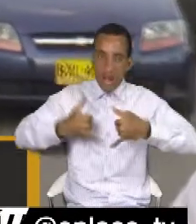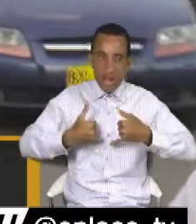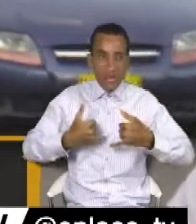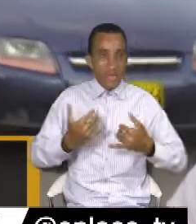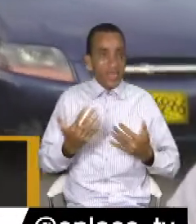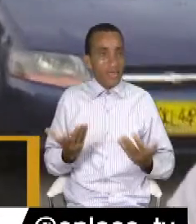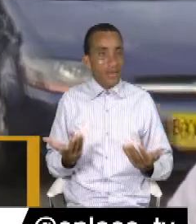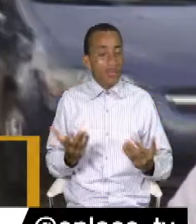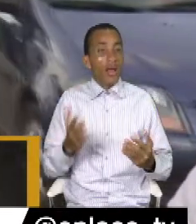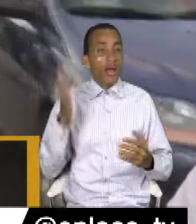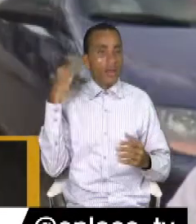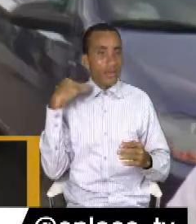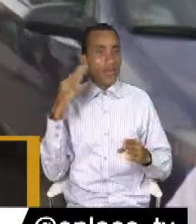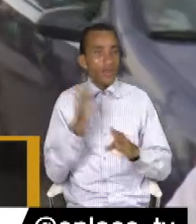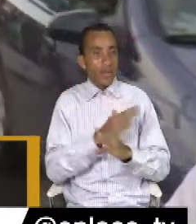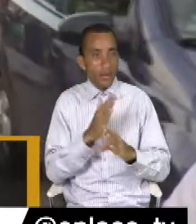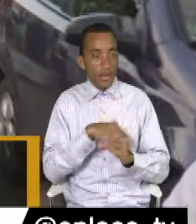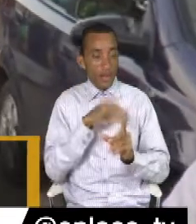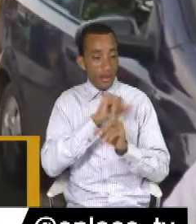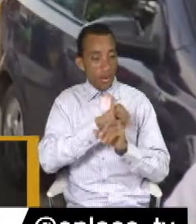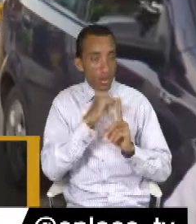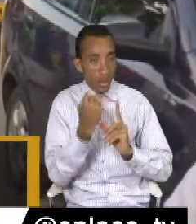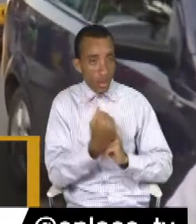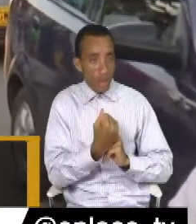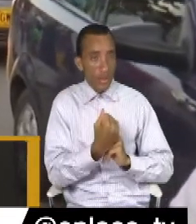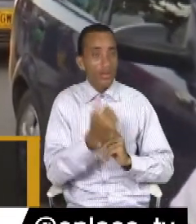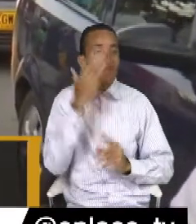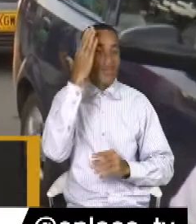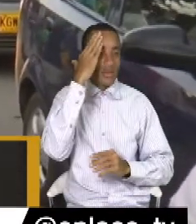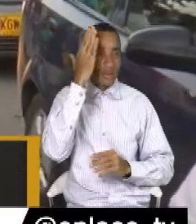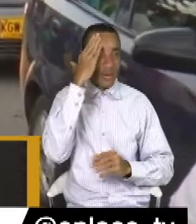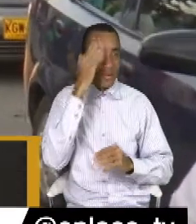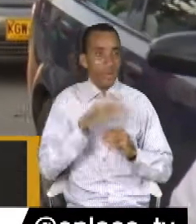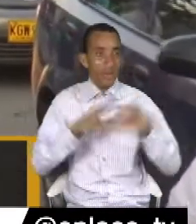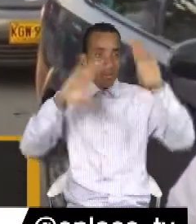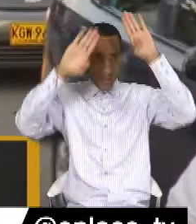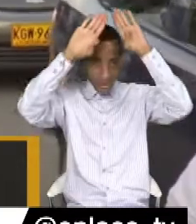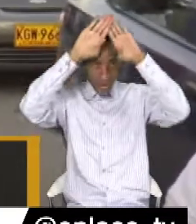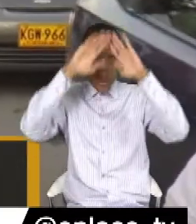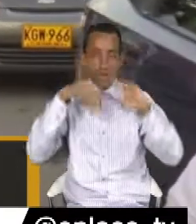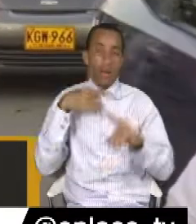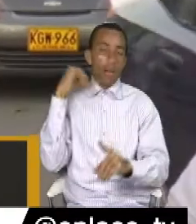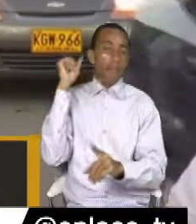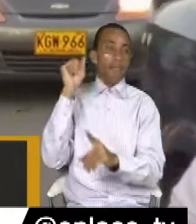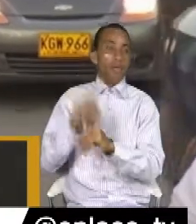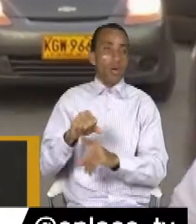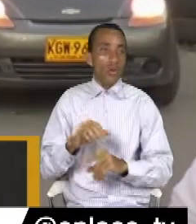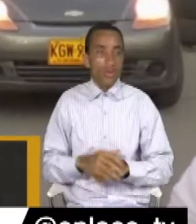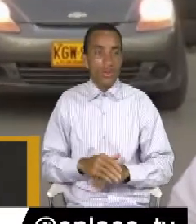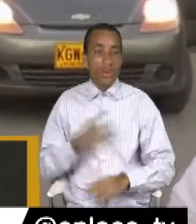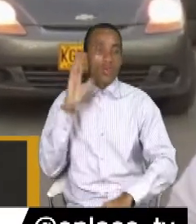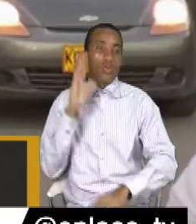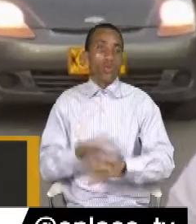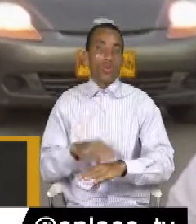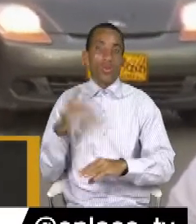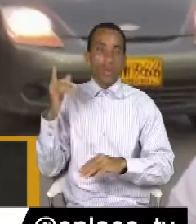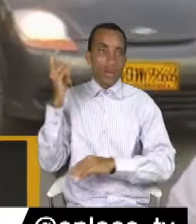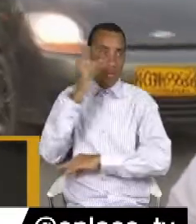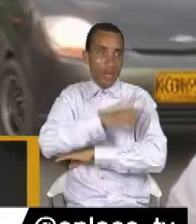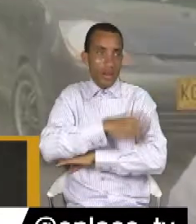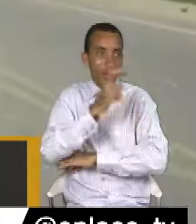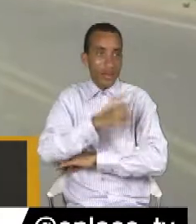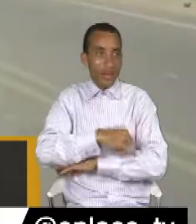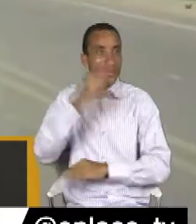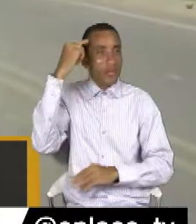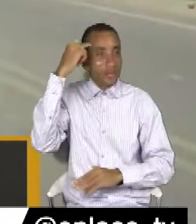una problemática social donde para nadie es un secreto cómo el centro está olvidado por culpa de un petróleo que en algún momento pensaron que iban a